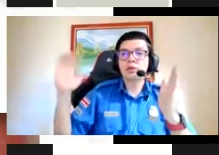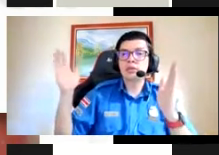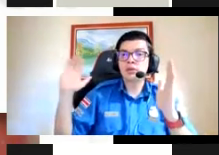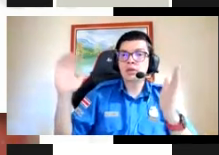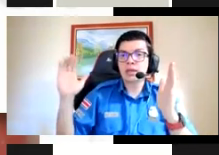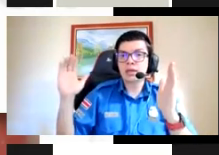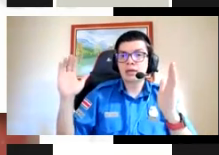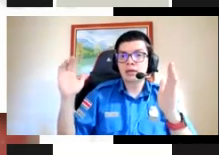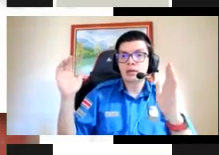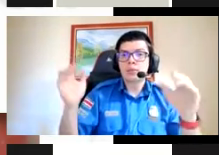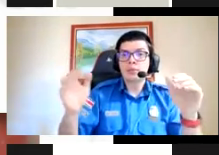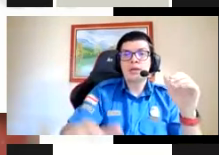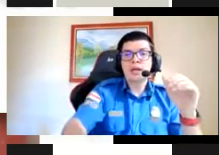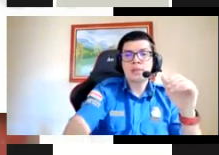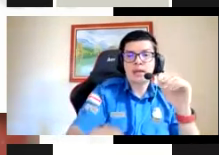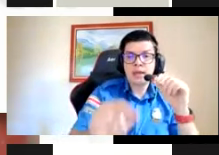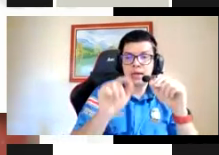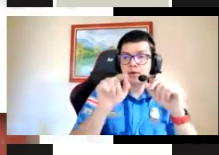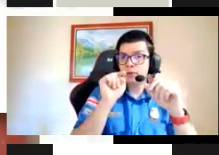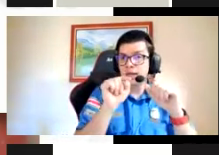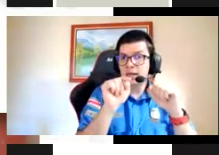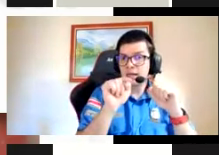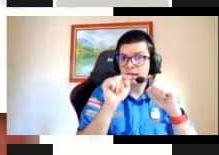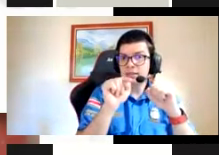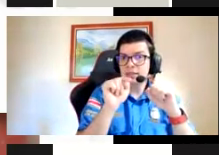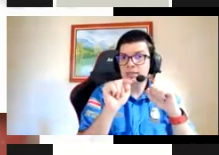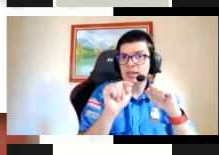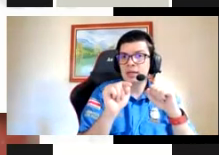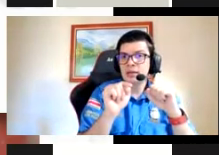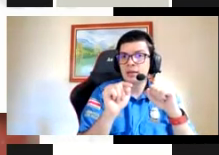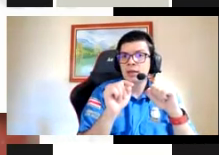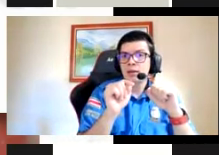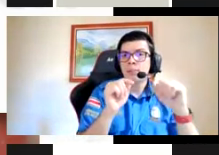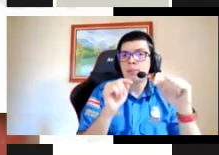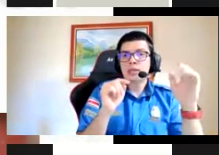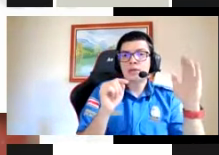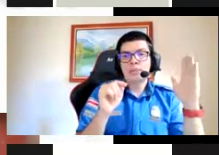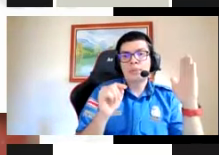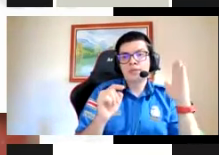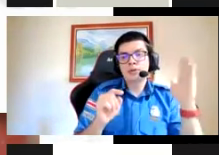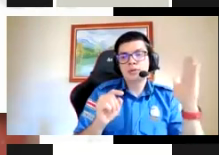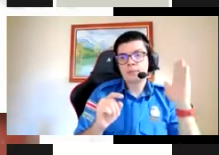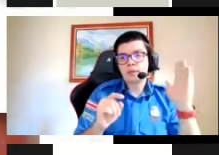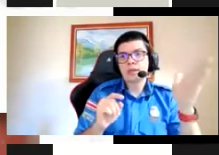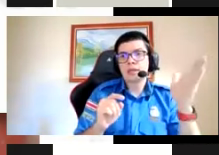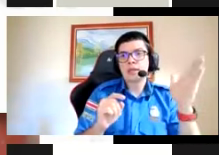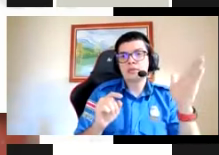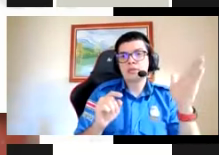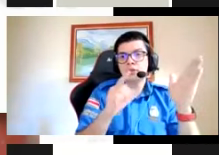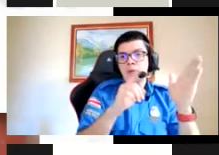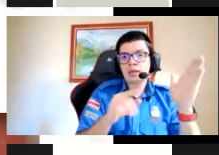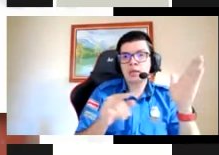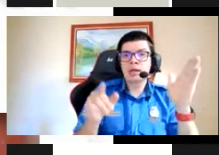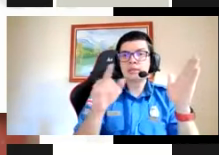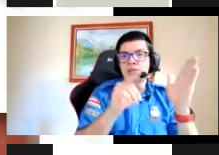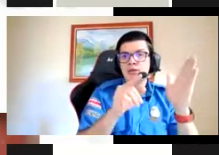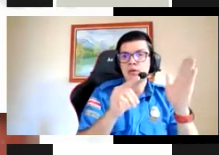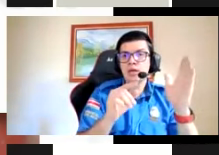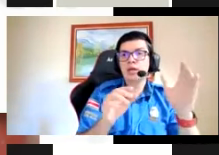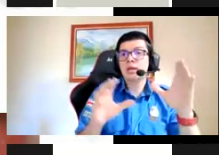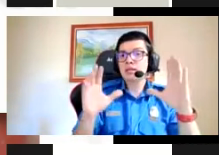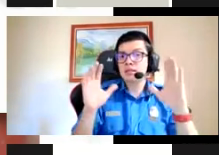una condición crítica, porque la manguera como tal, esa que está ahí, me lleva la presión desde los 120